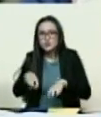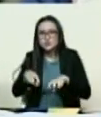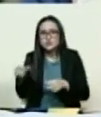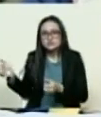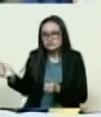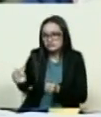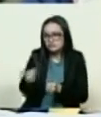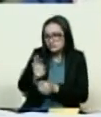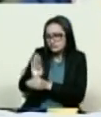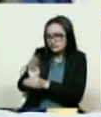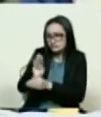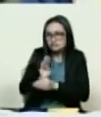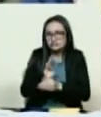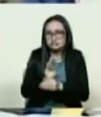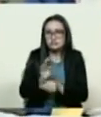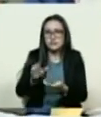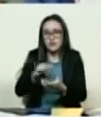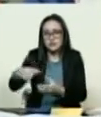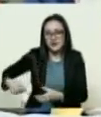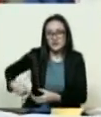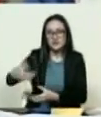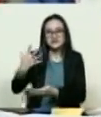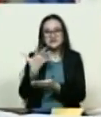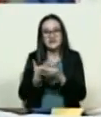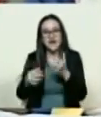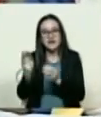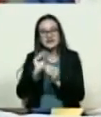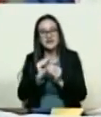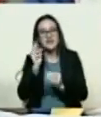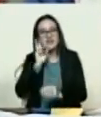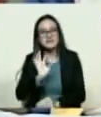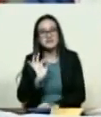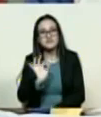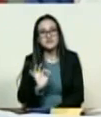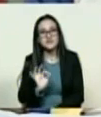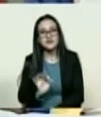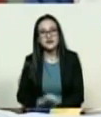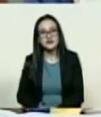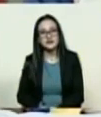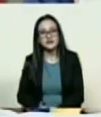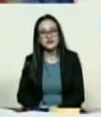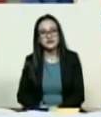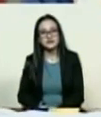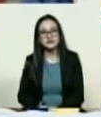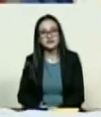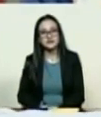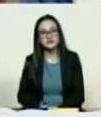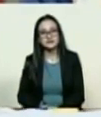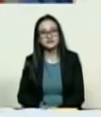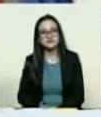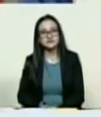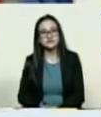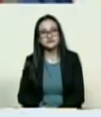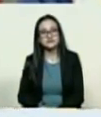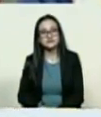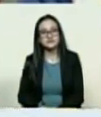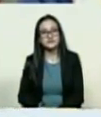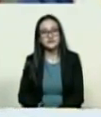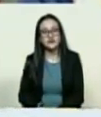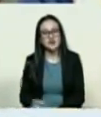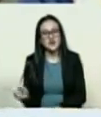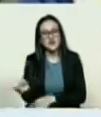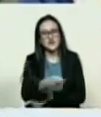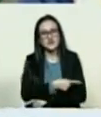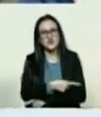las personas con problemas de diálisis, ¿verdad? Y a esa gente les metía Ledesma la ballena,